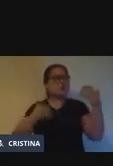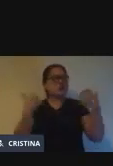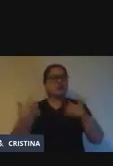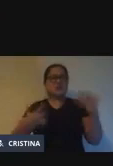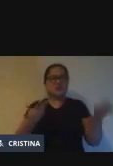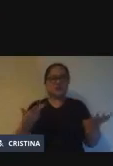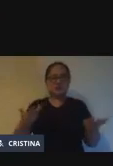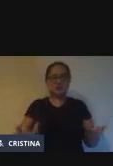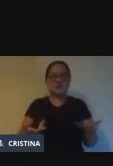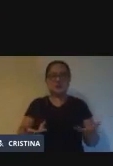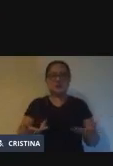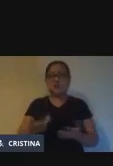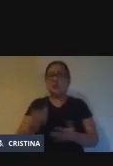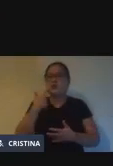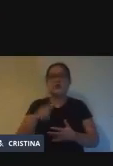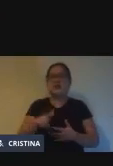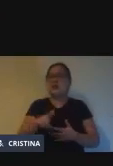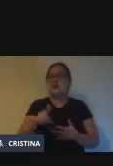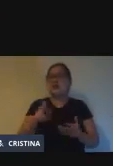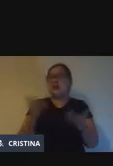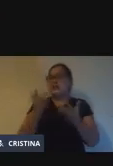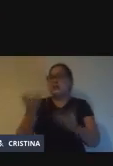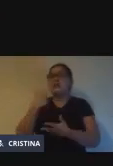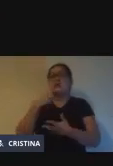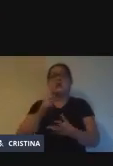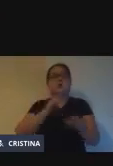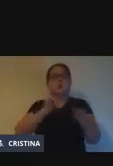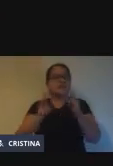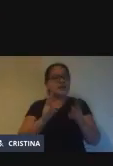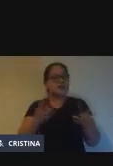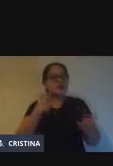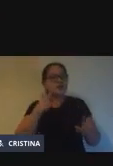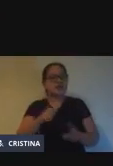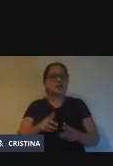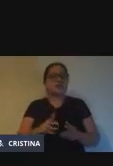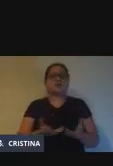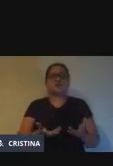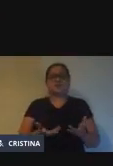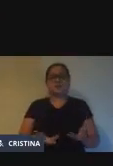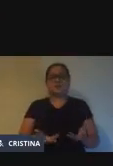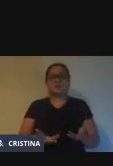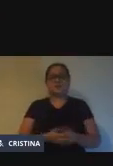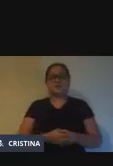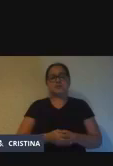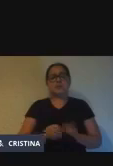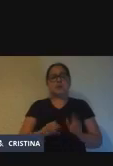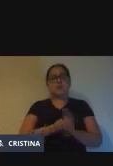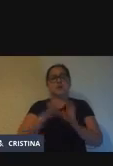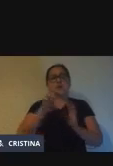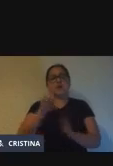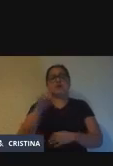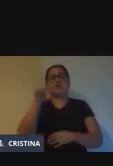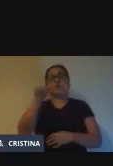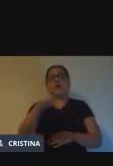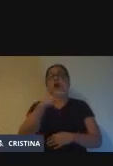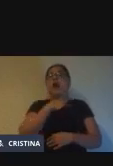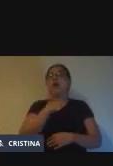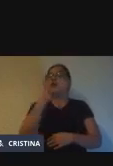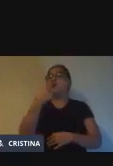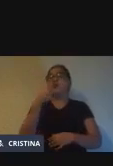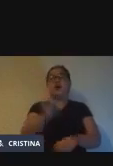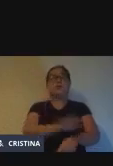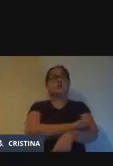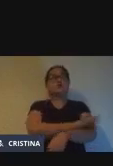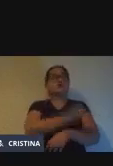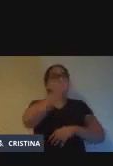irritables, irascibles. ¿Qué pasa cuando constantemente manejamos una emoción o que estamos permanentemente